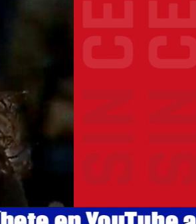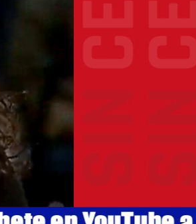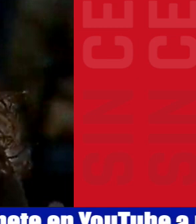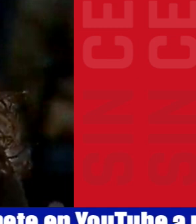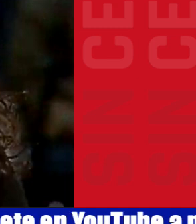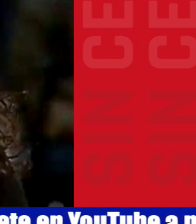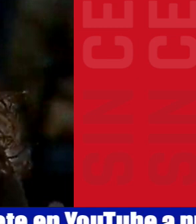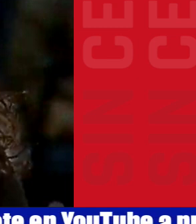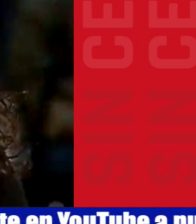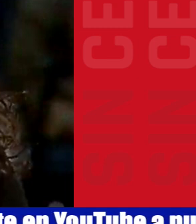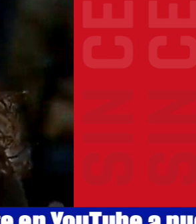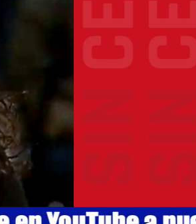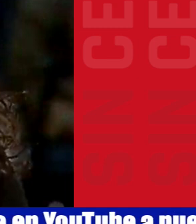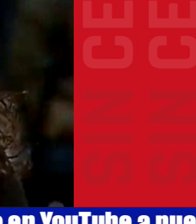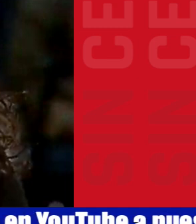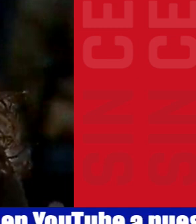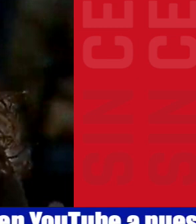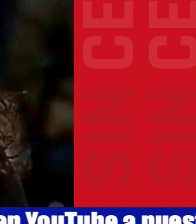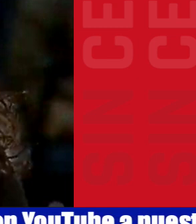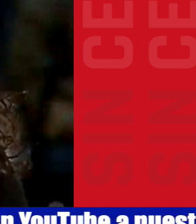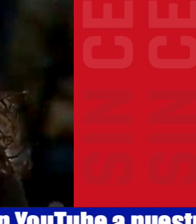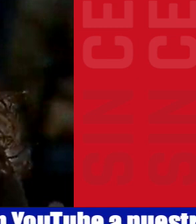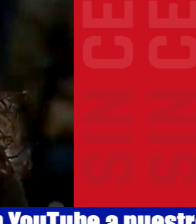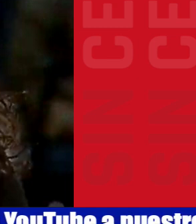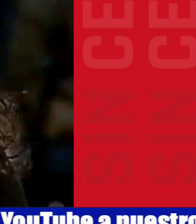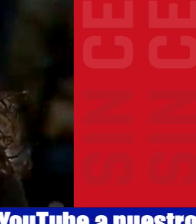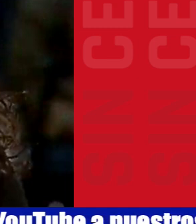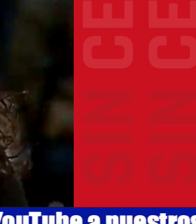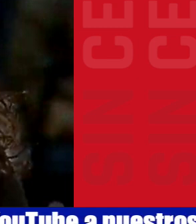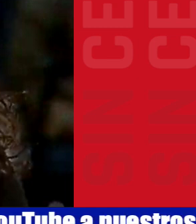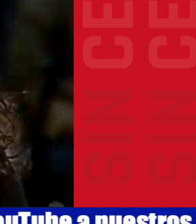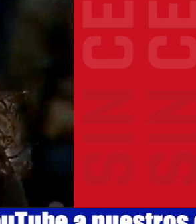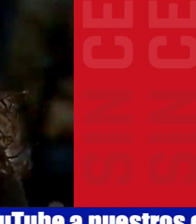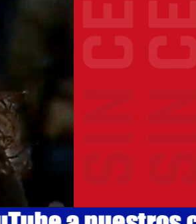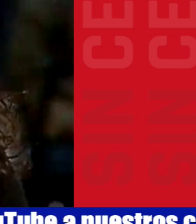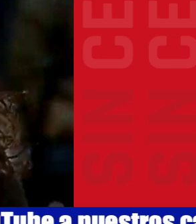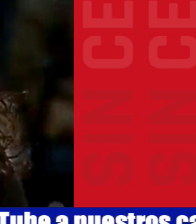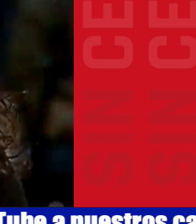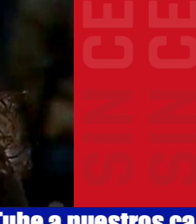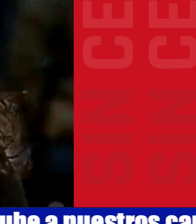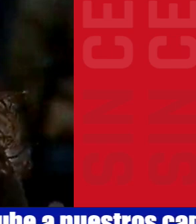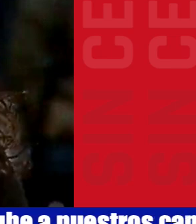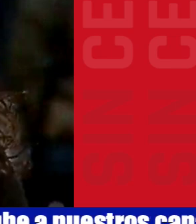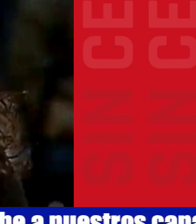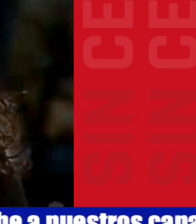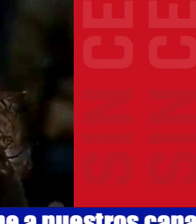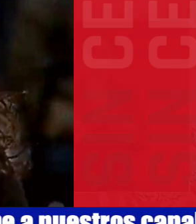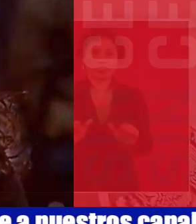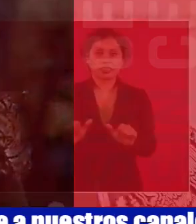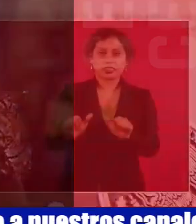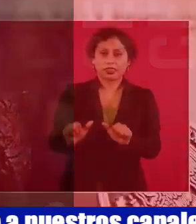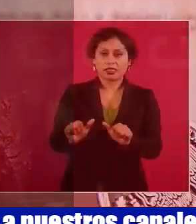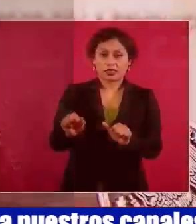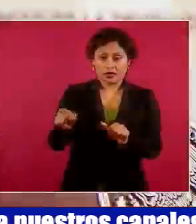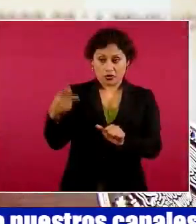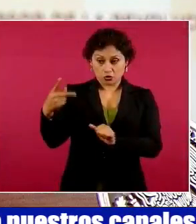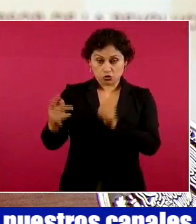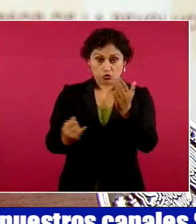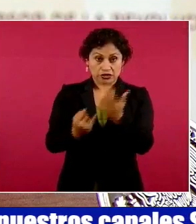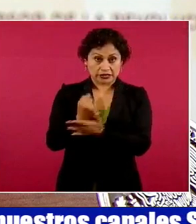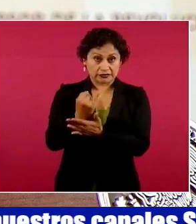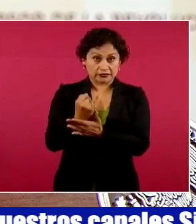humanos. El presidente dijo, no es espionaje para nada. Si se quiere forzar a que es espionaje, pues allá ustedes. Dijo el presidente el otro